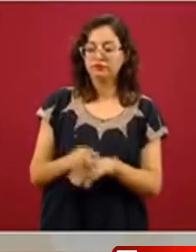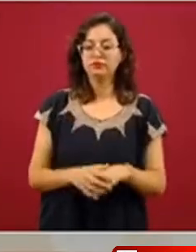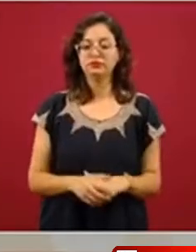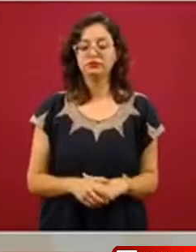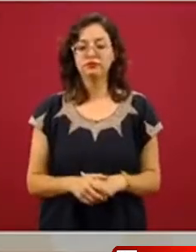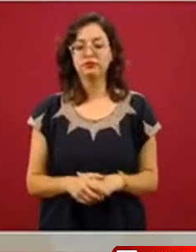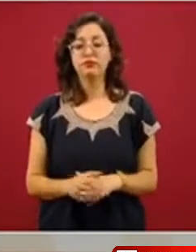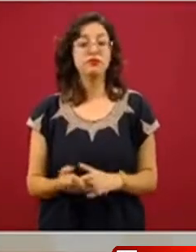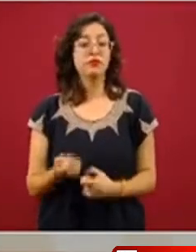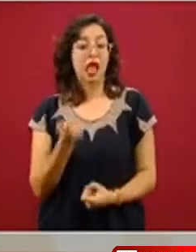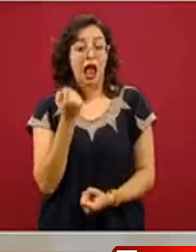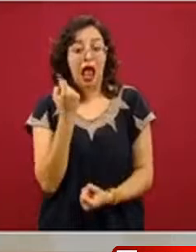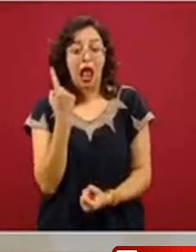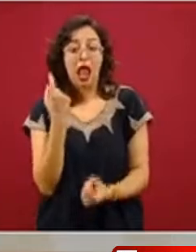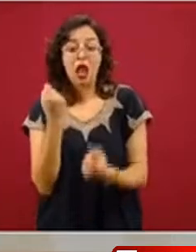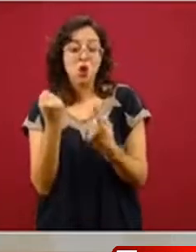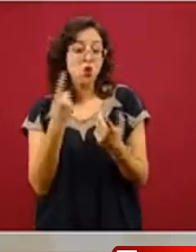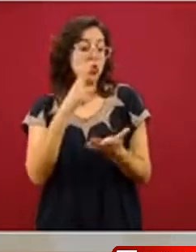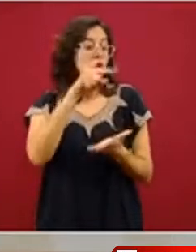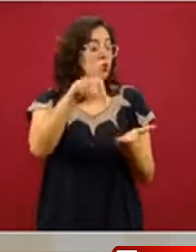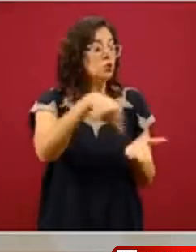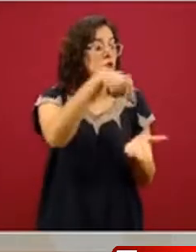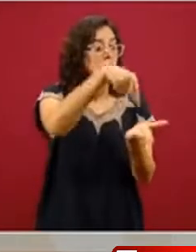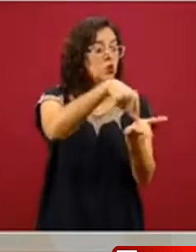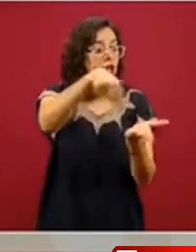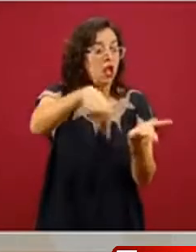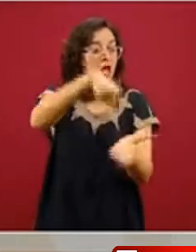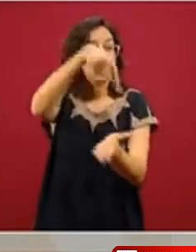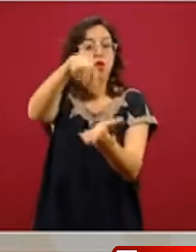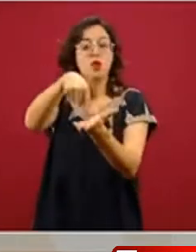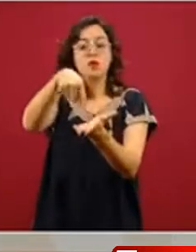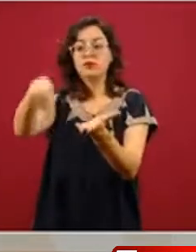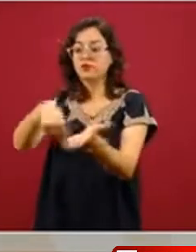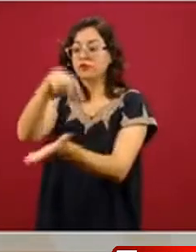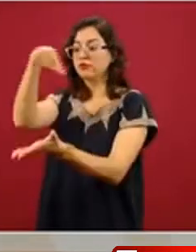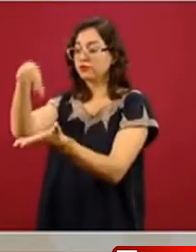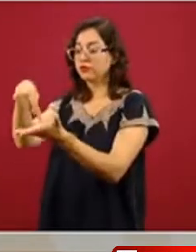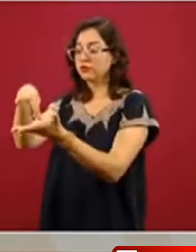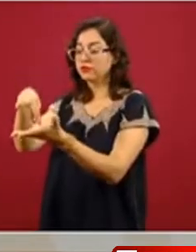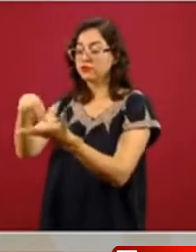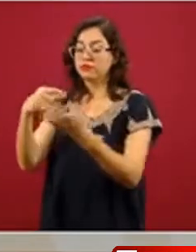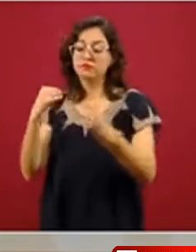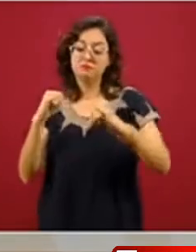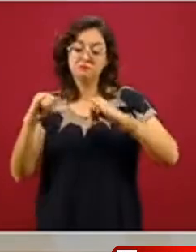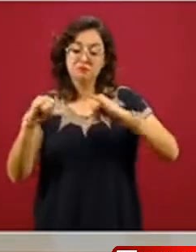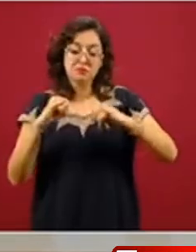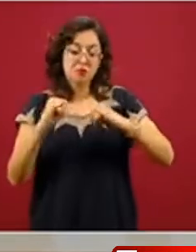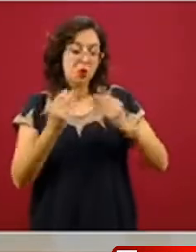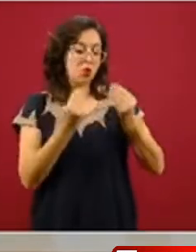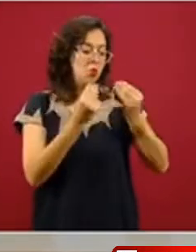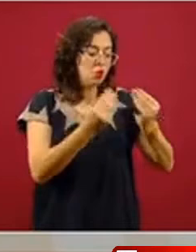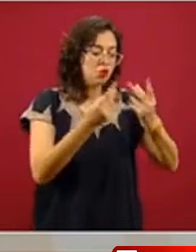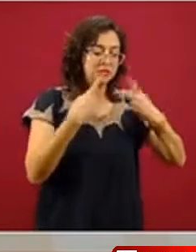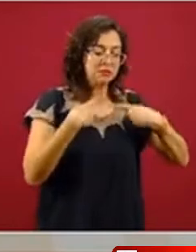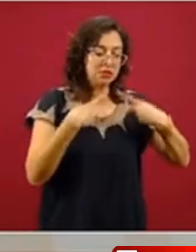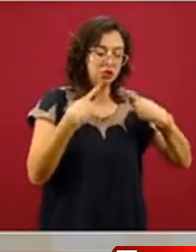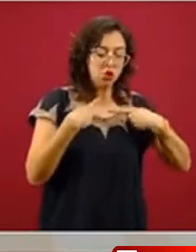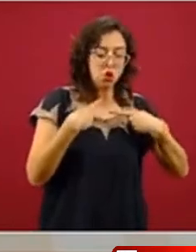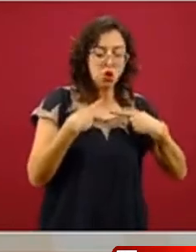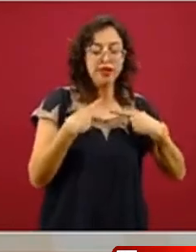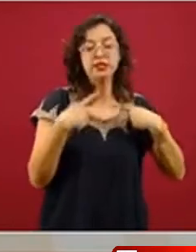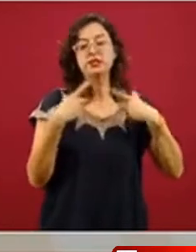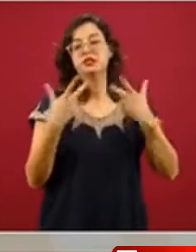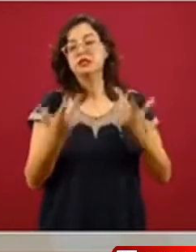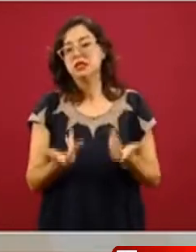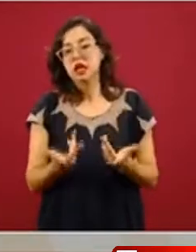espacios definidos por la agregación geográfica de las personas o por